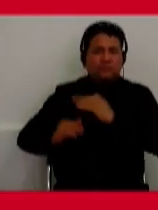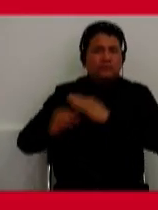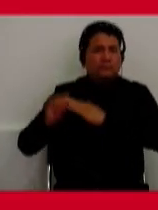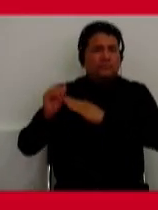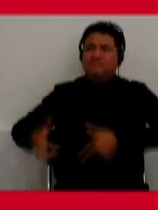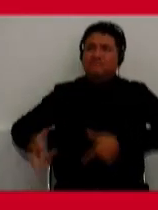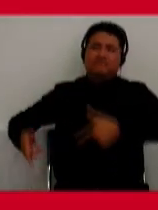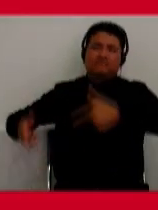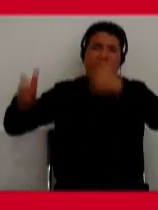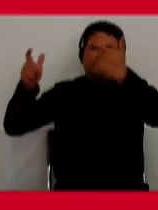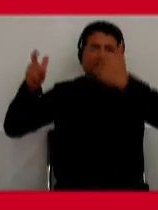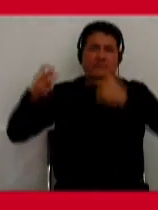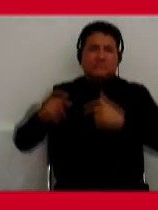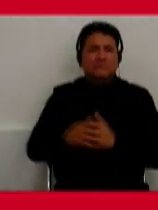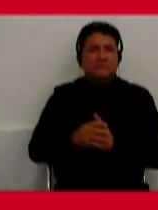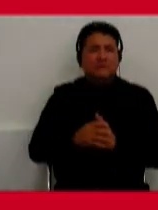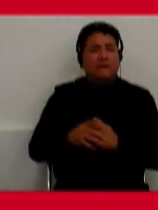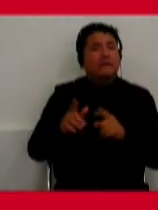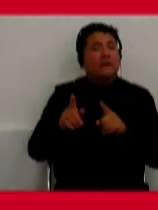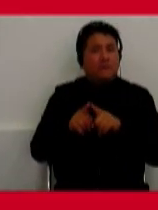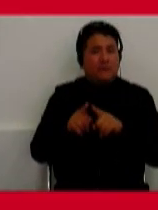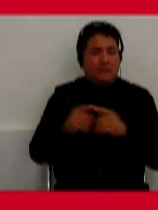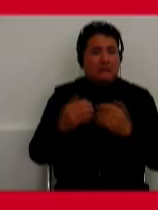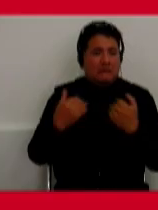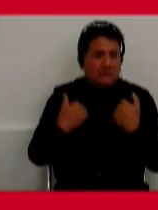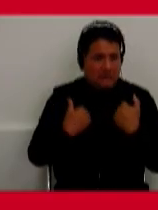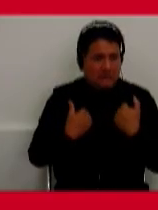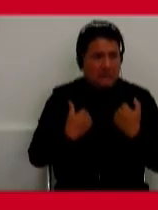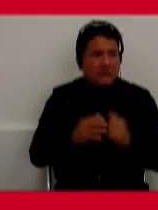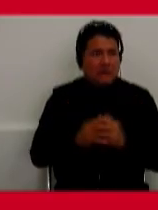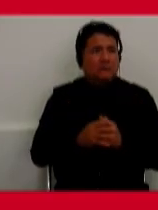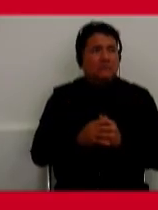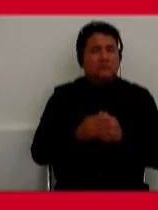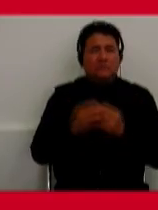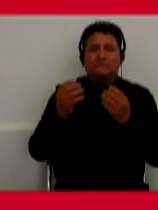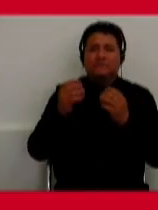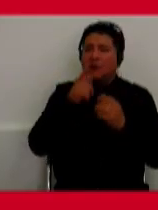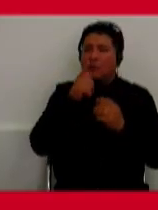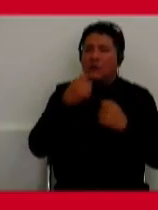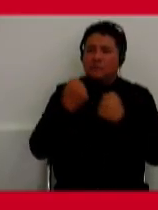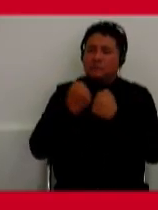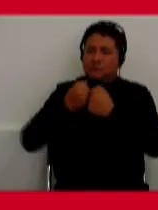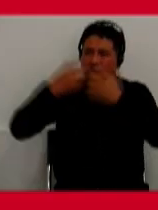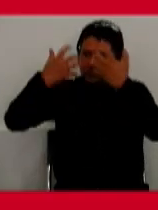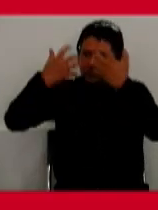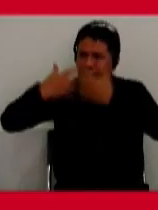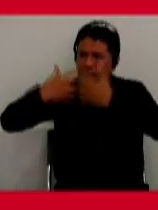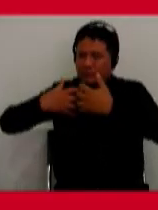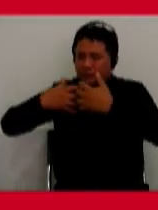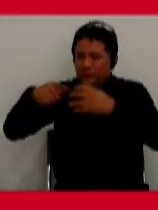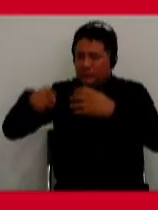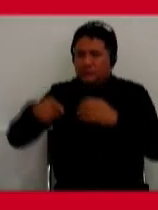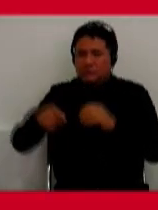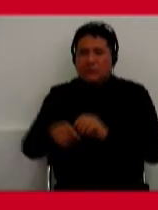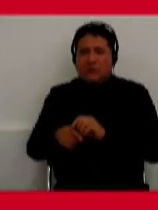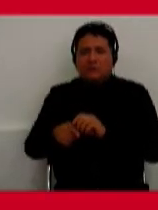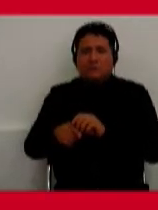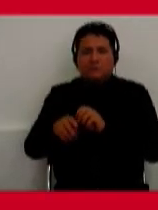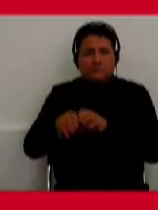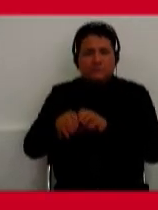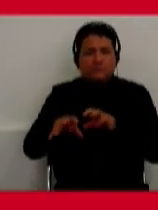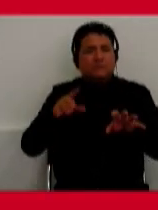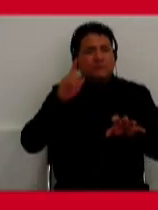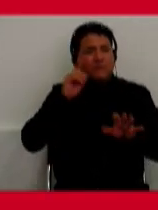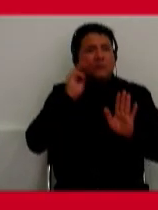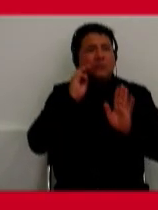grandes profundidades. También tenemos el modelo hidrogeológico donde la presión de poros hoy en día es integrado a nuestro